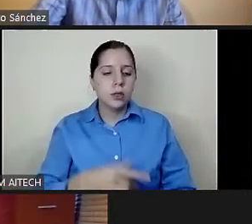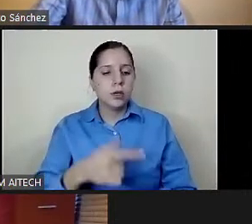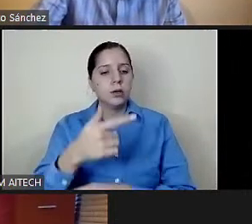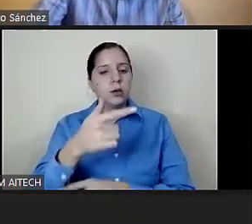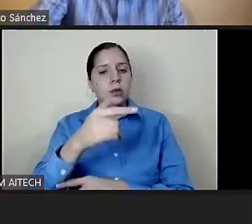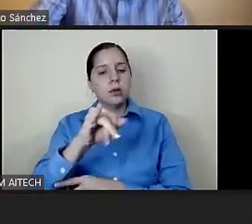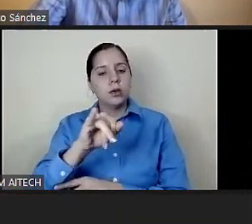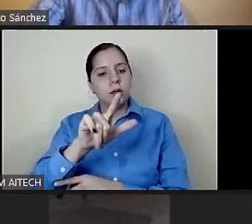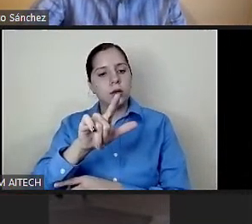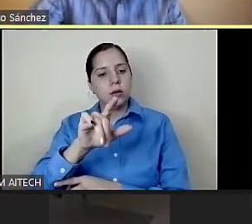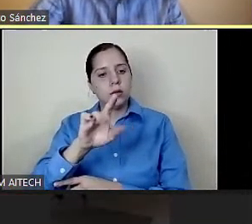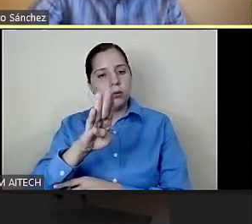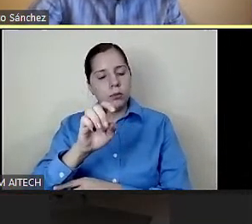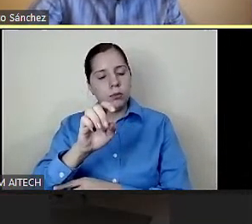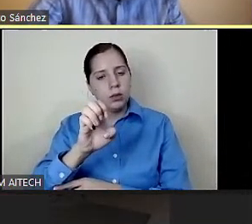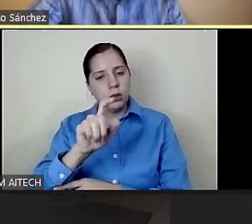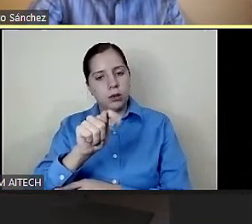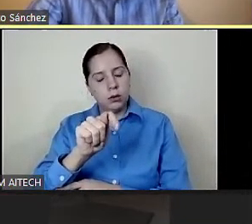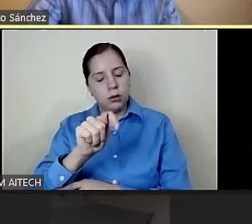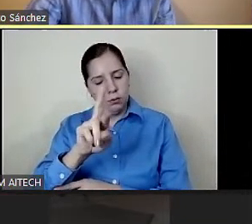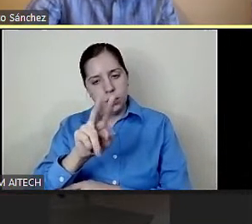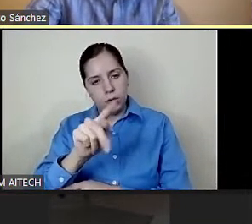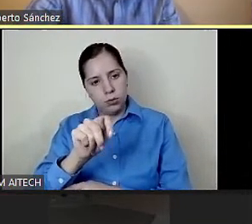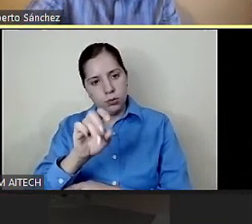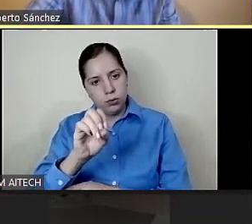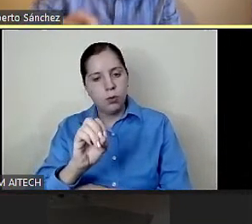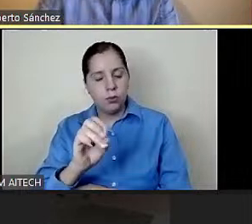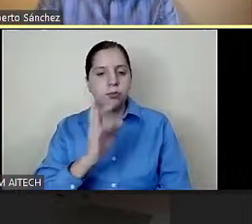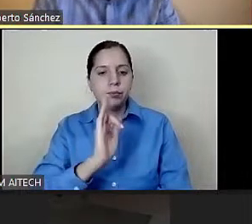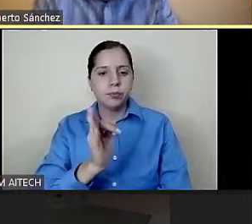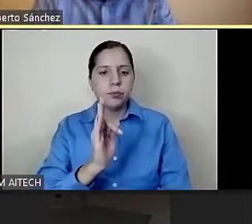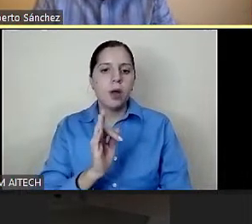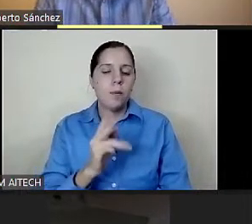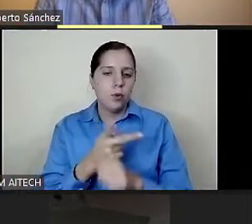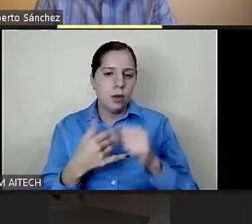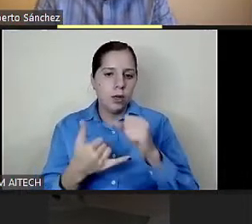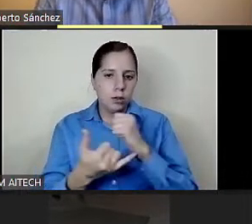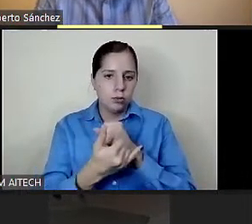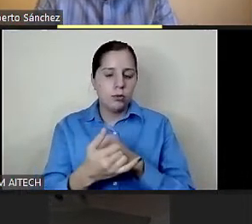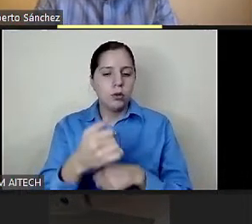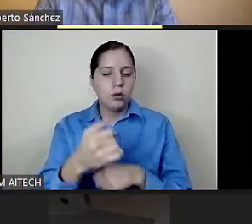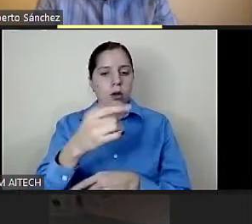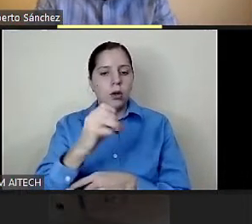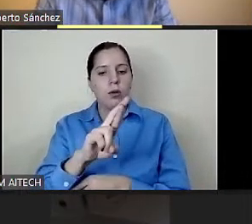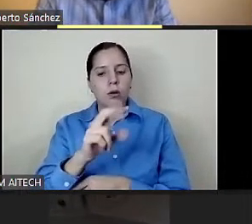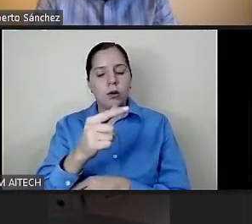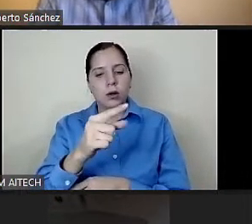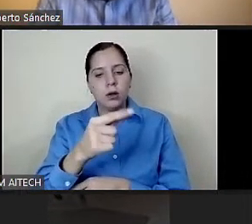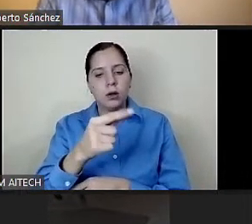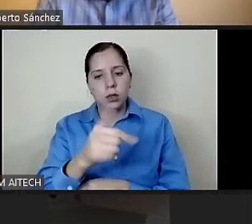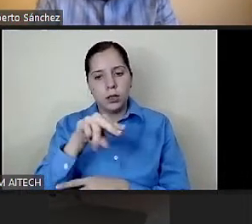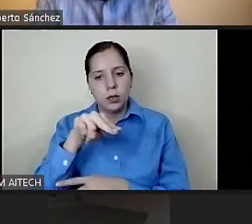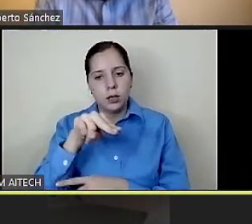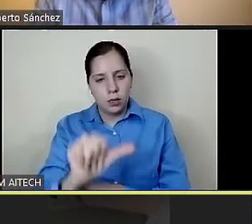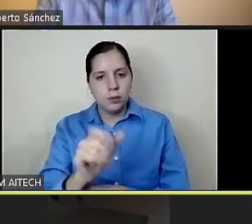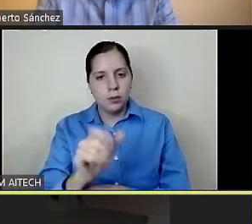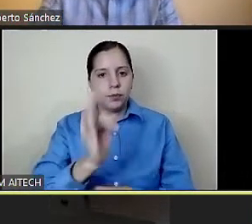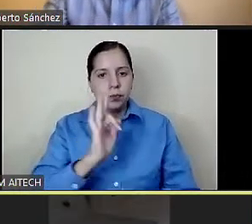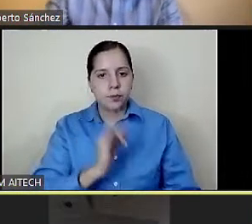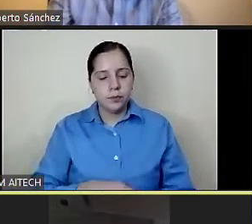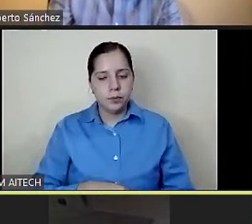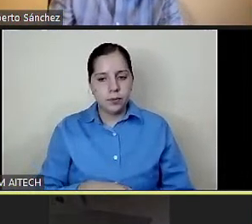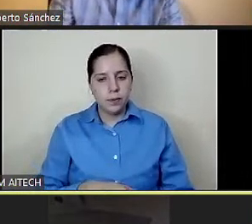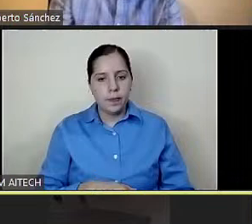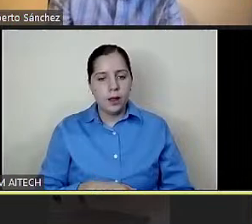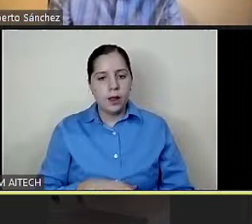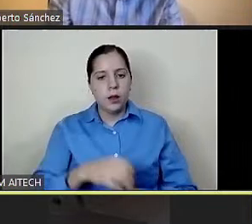Esparza. Favor del proyecto, de los proyectos. Consejera Georgina Ávila Silva. A favor.